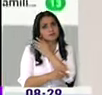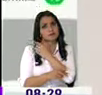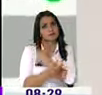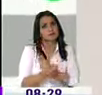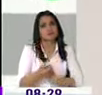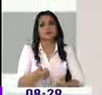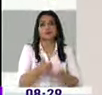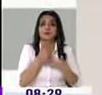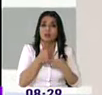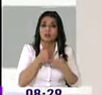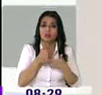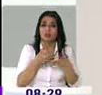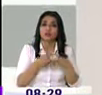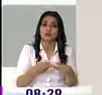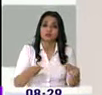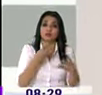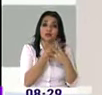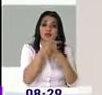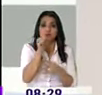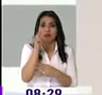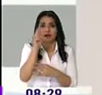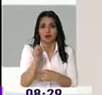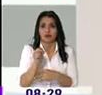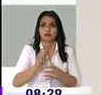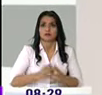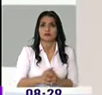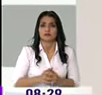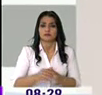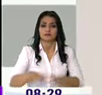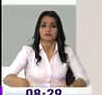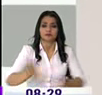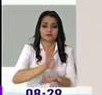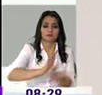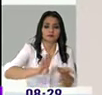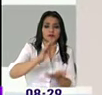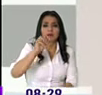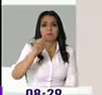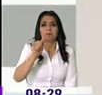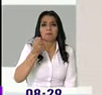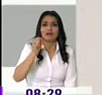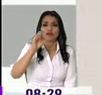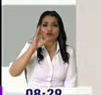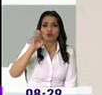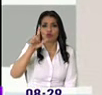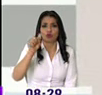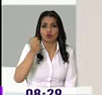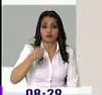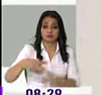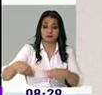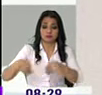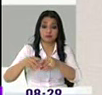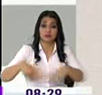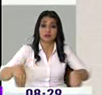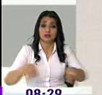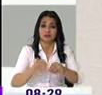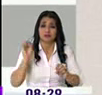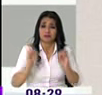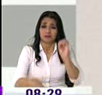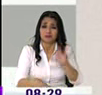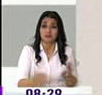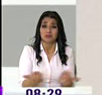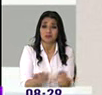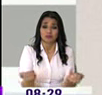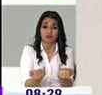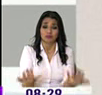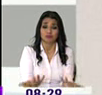darnos solución en Carcelén, organización Mastodontes en la calle E9. Dos terrenos baldíos que están llenos de maleza y últimamente